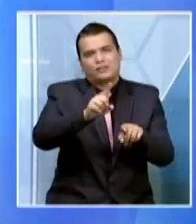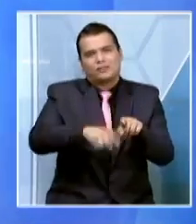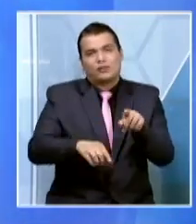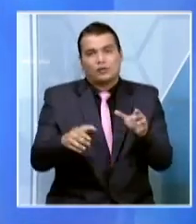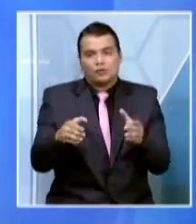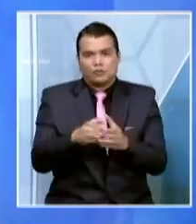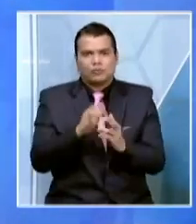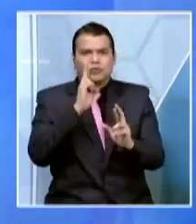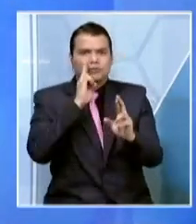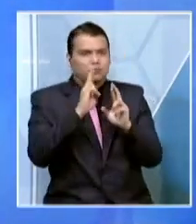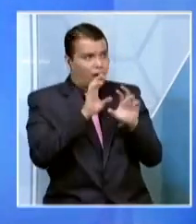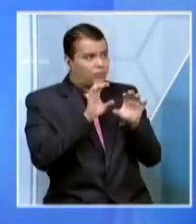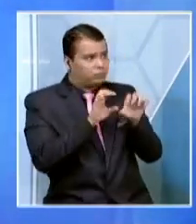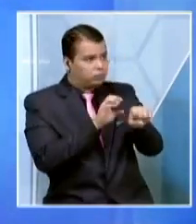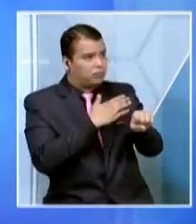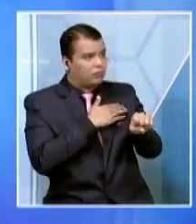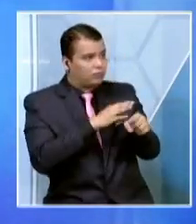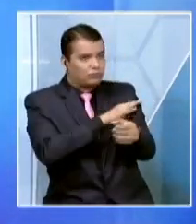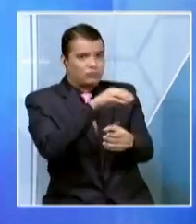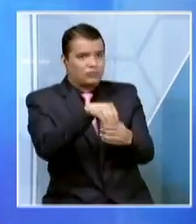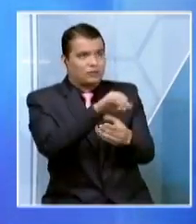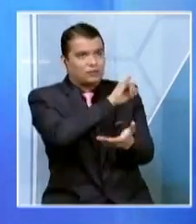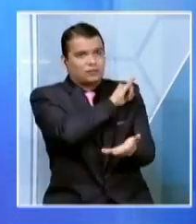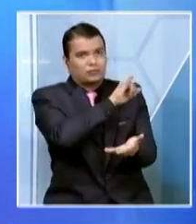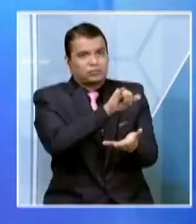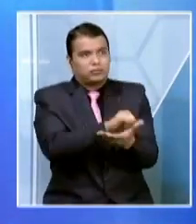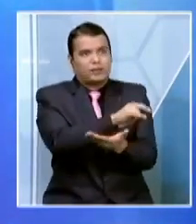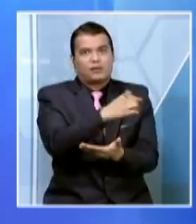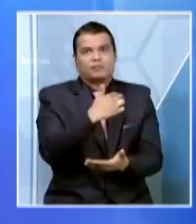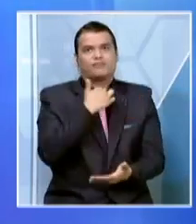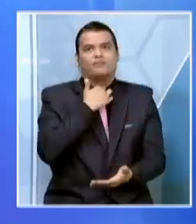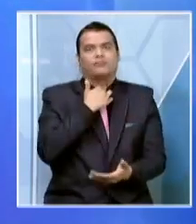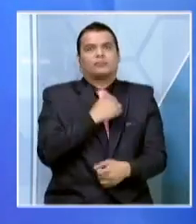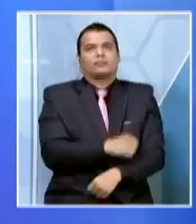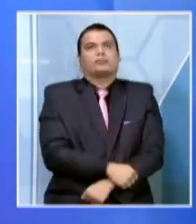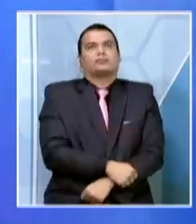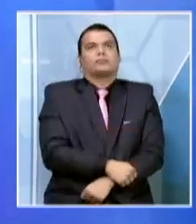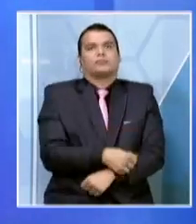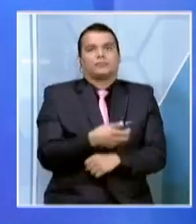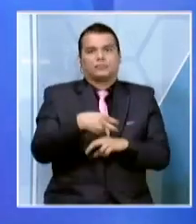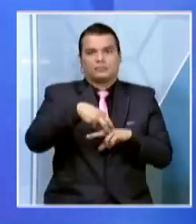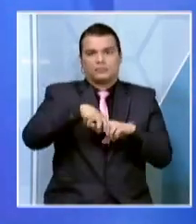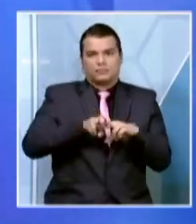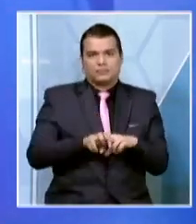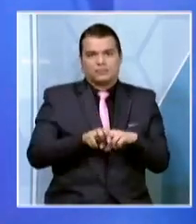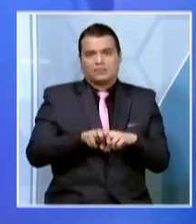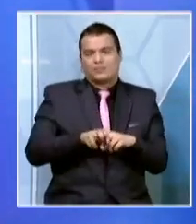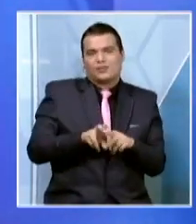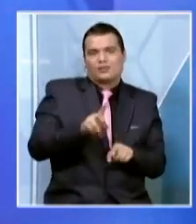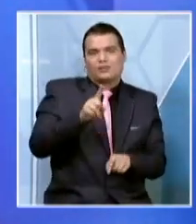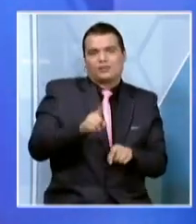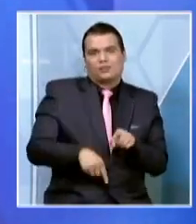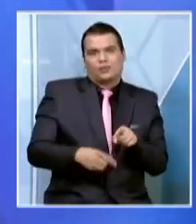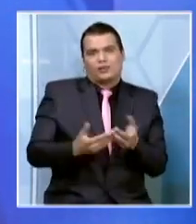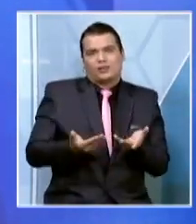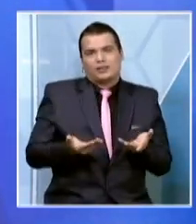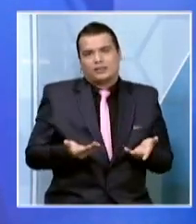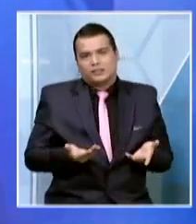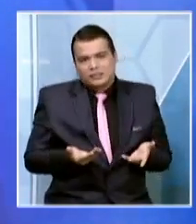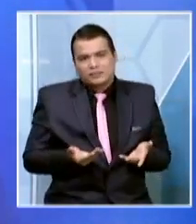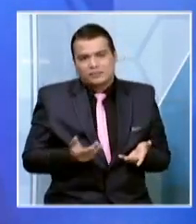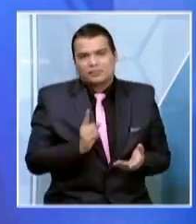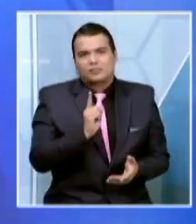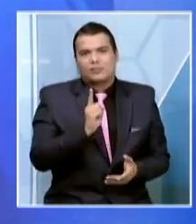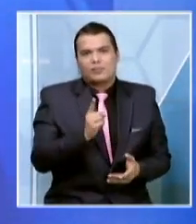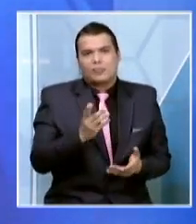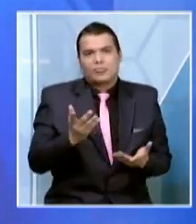consulado me ha dado cupo para vuelo comercial, pero él no se sienta, él no dobla rodillas, por su condición